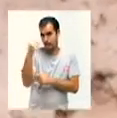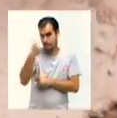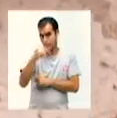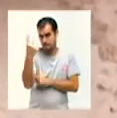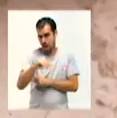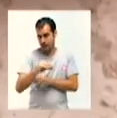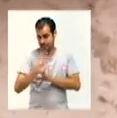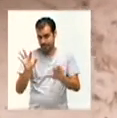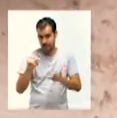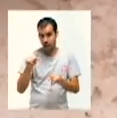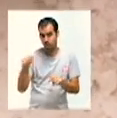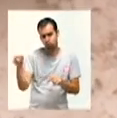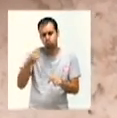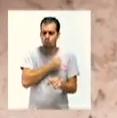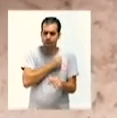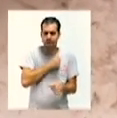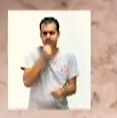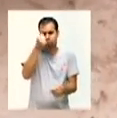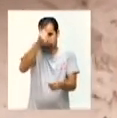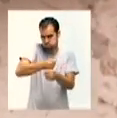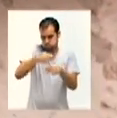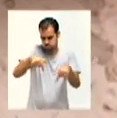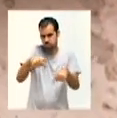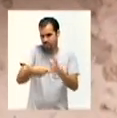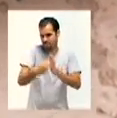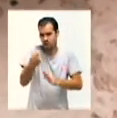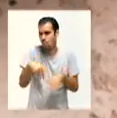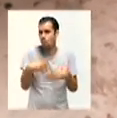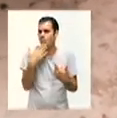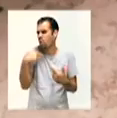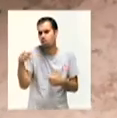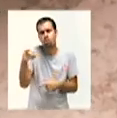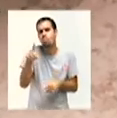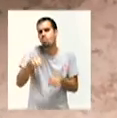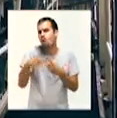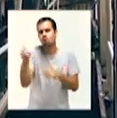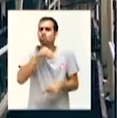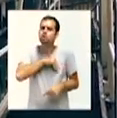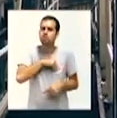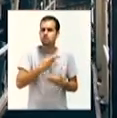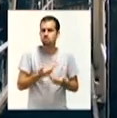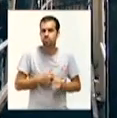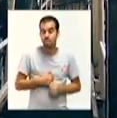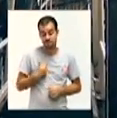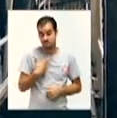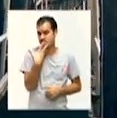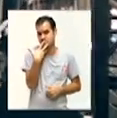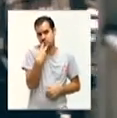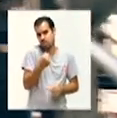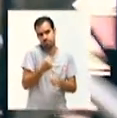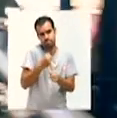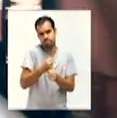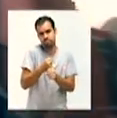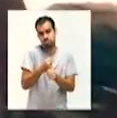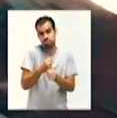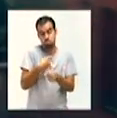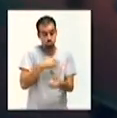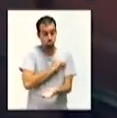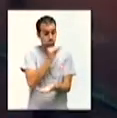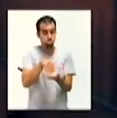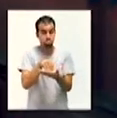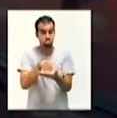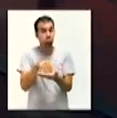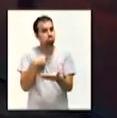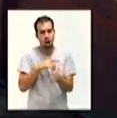motivó cuando estabas haciendo las prácticas a decidir quedarte trabajando aquí en el Central Azucarero México? Pues me gustaba el trabajo que me